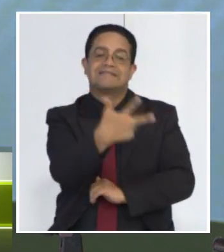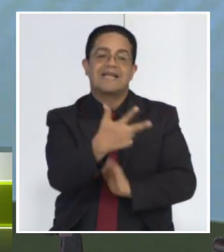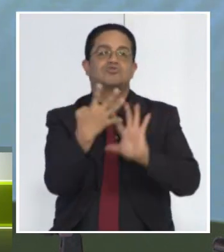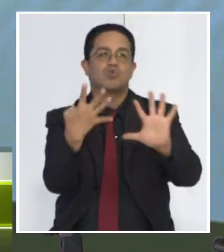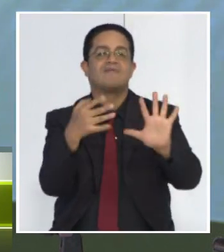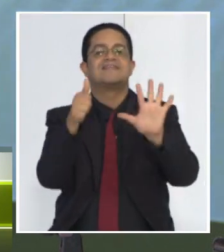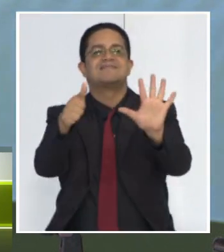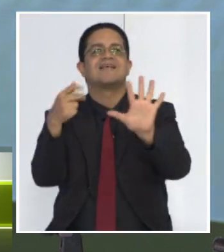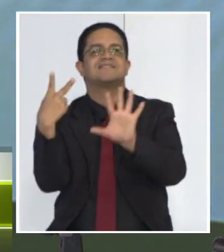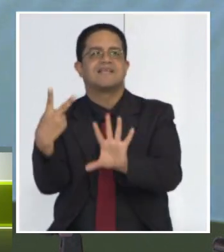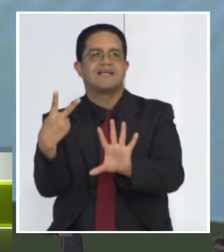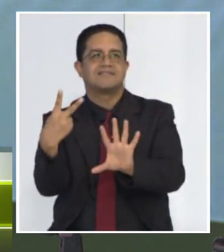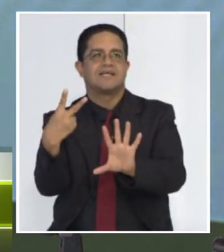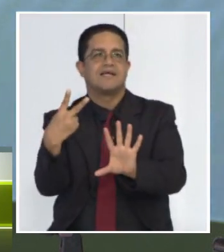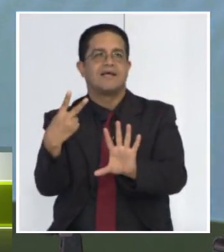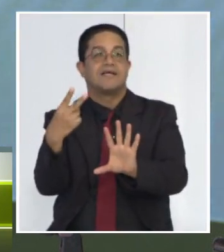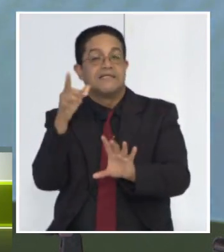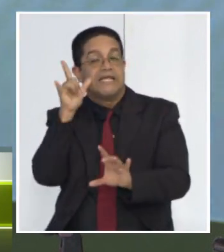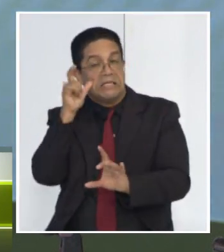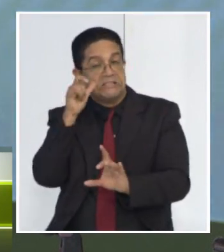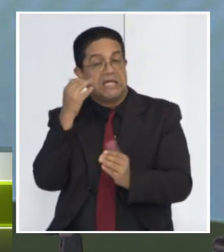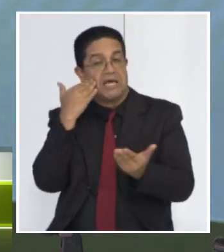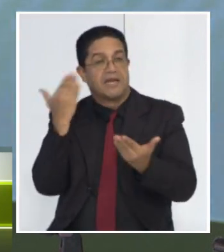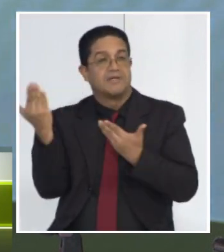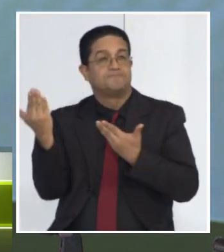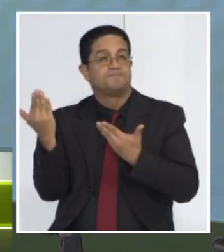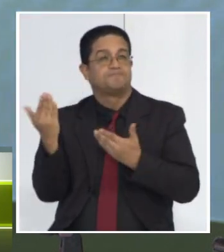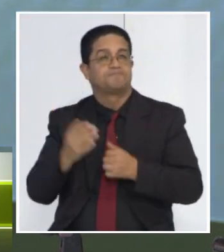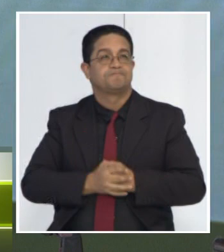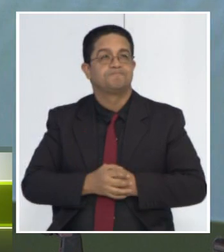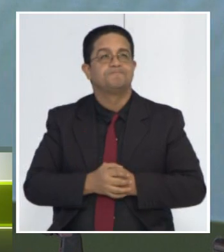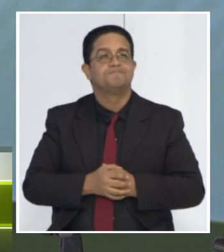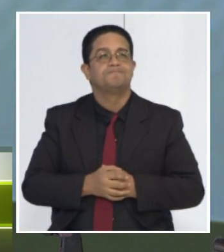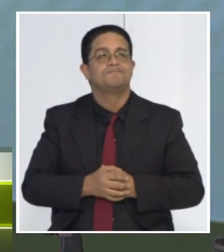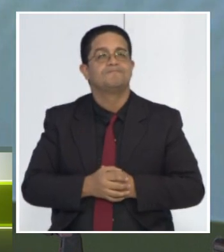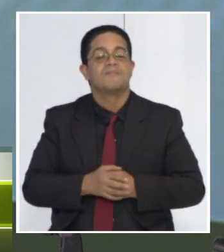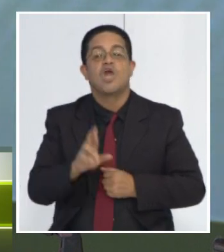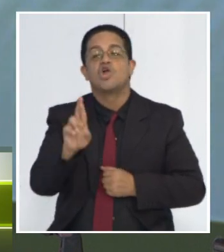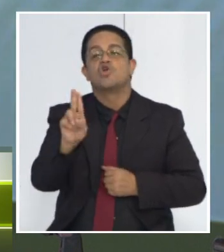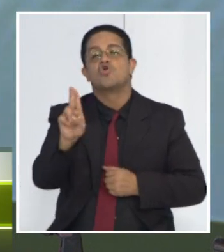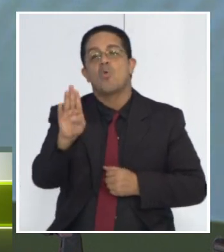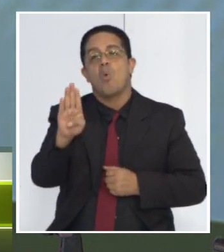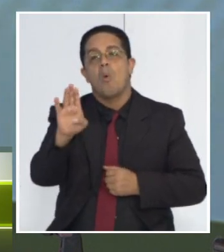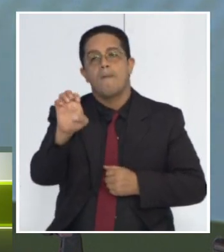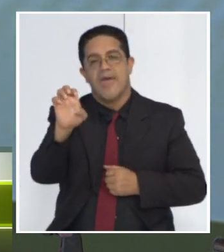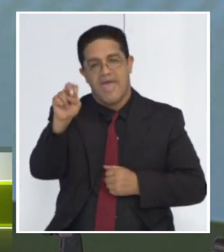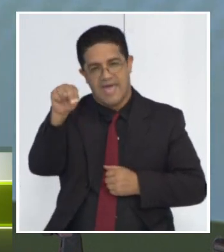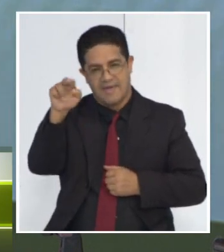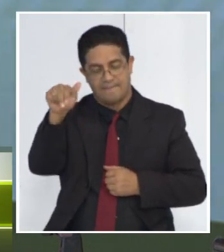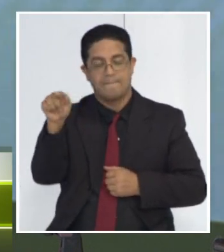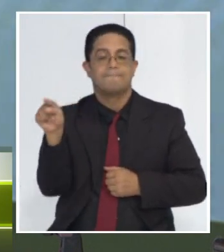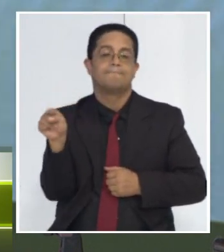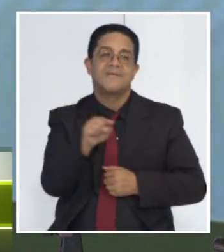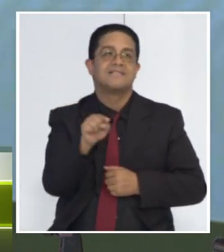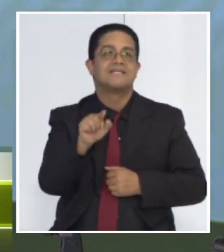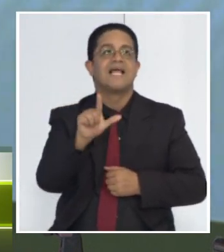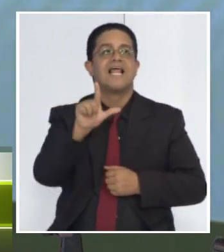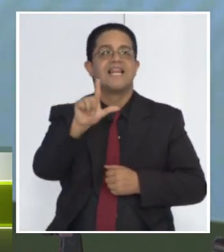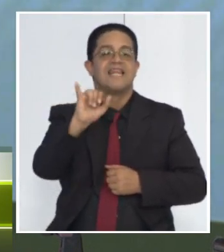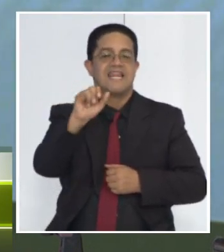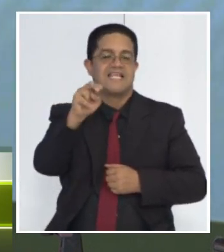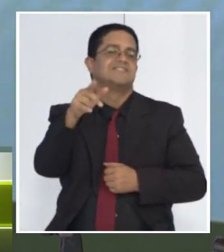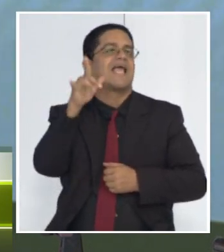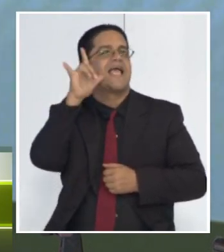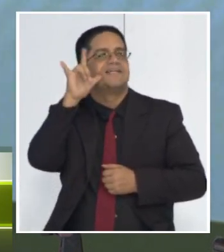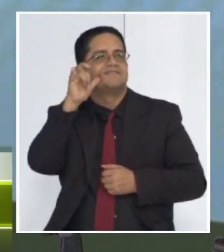0414-428-3967 y mi Instagram, mis redes sociales es Rubén Piso Limas en Instagram